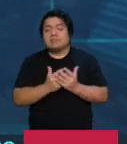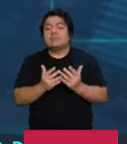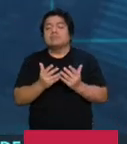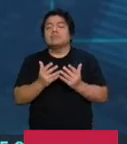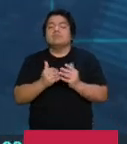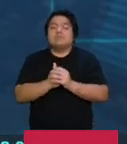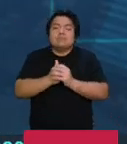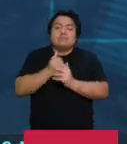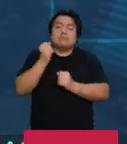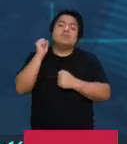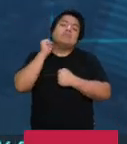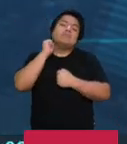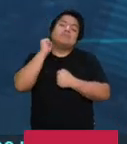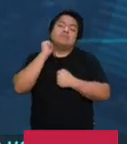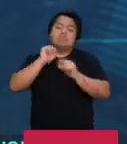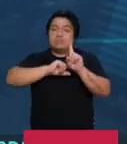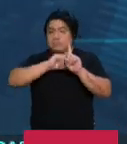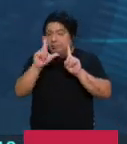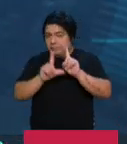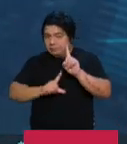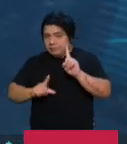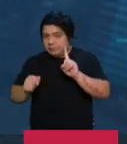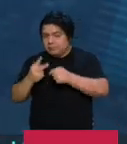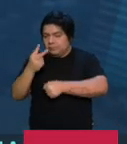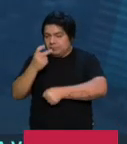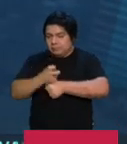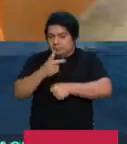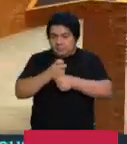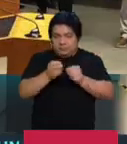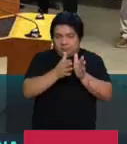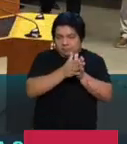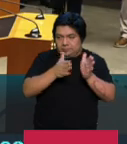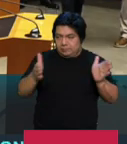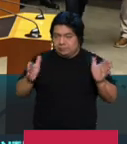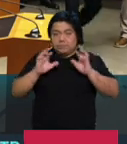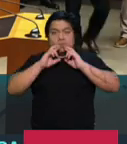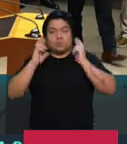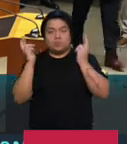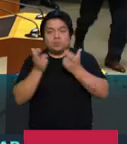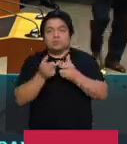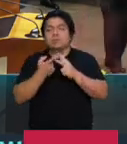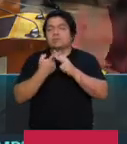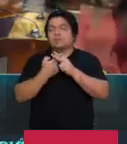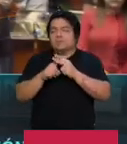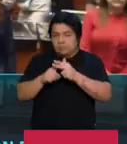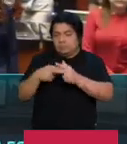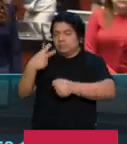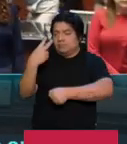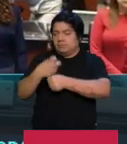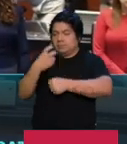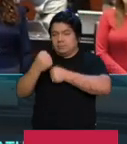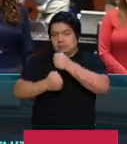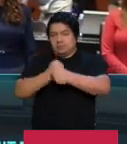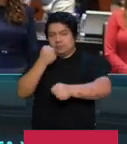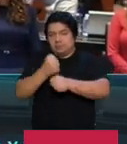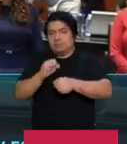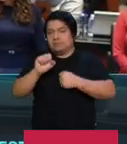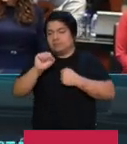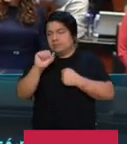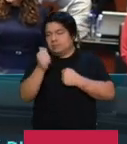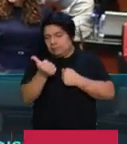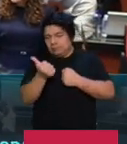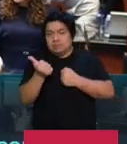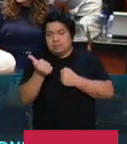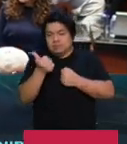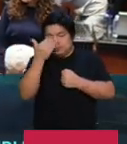Por su parte, el Senado de la República inició el segundo periodo ordinario de sesiones del segundo año de la 66ª